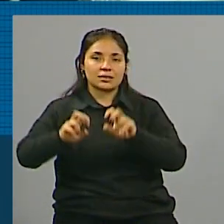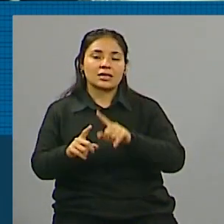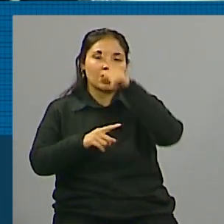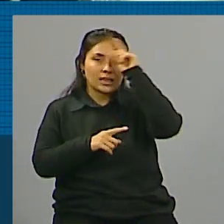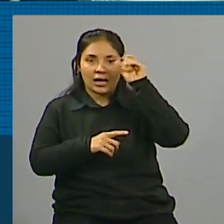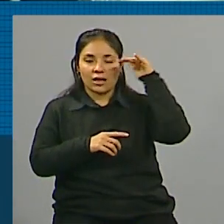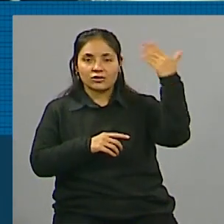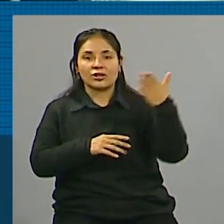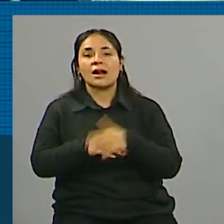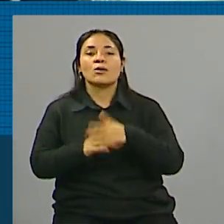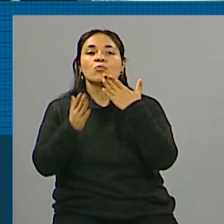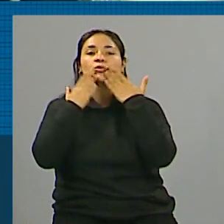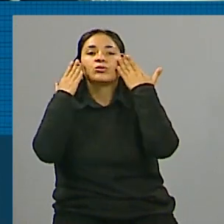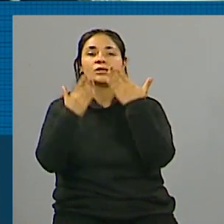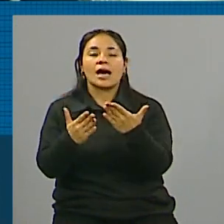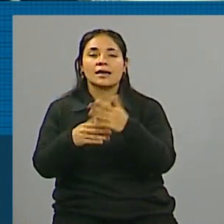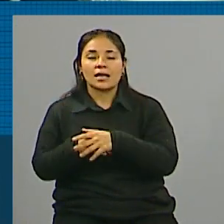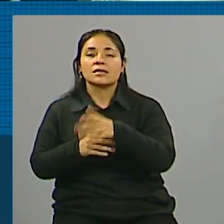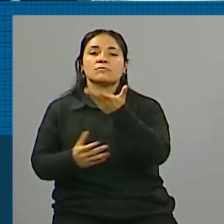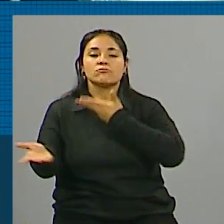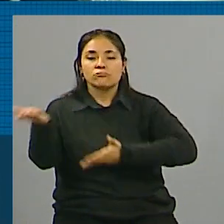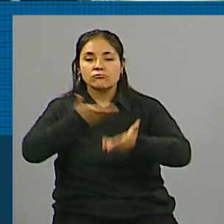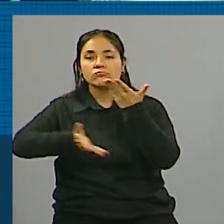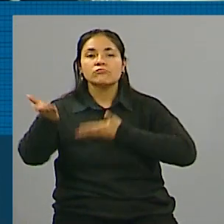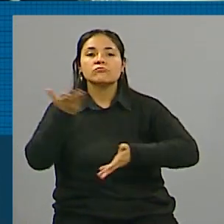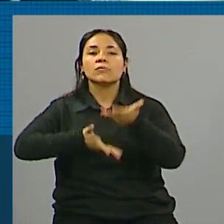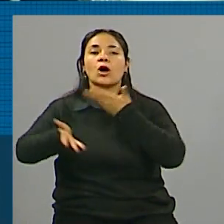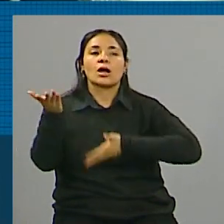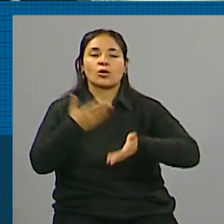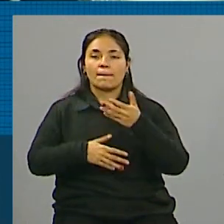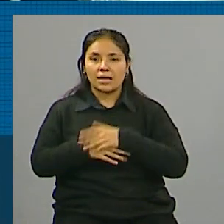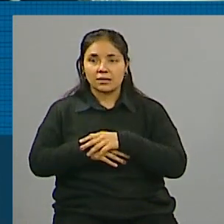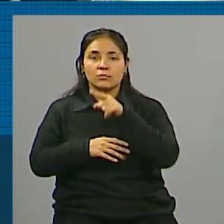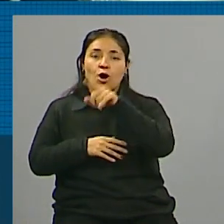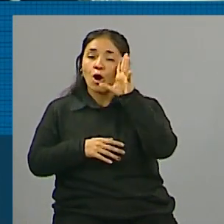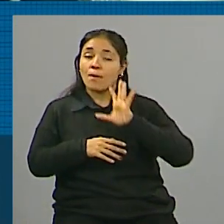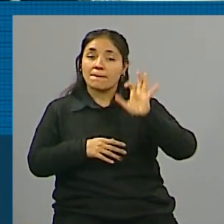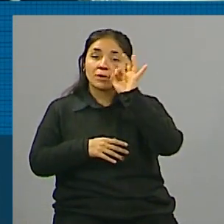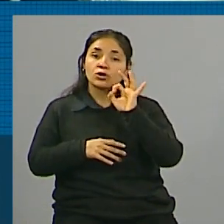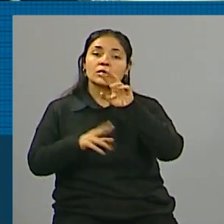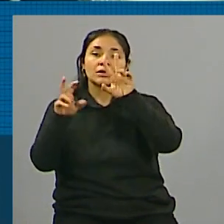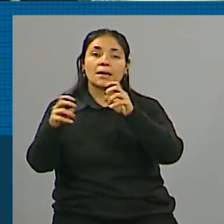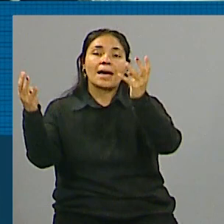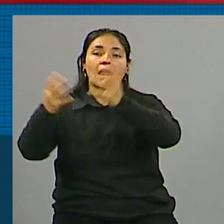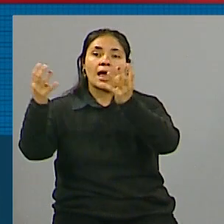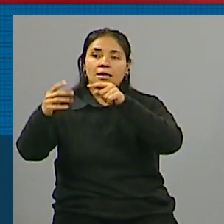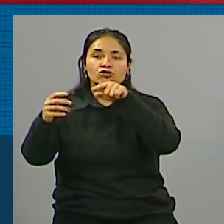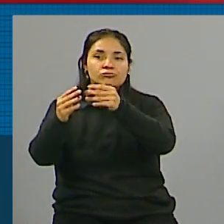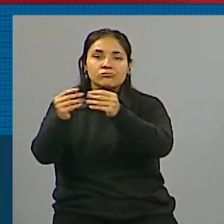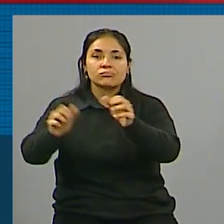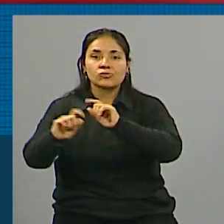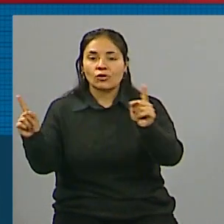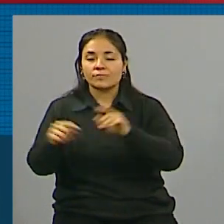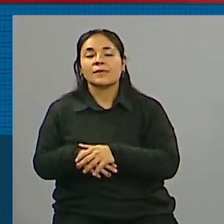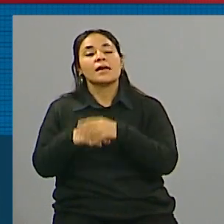internacional y muchísimas gracias por compartir cómo desde tu óptica ves este conflicto que no cesa. Así es que será hasta